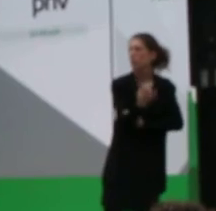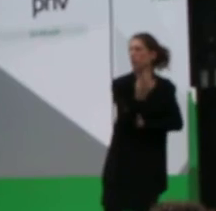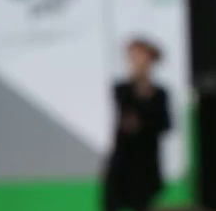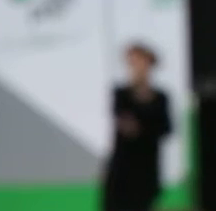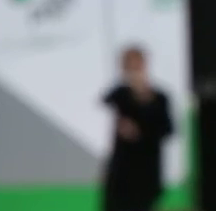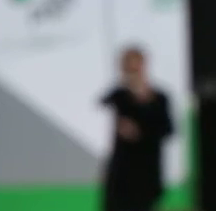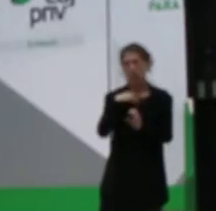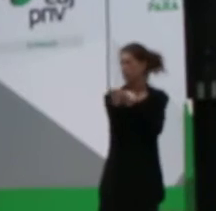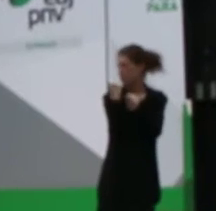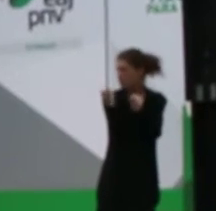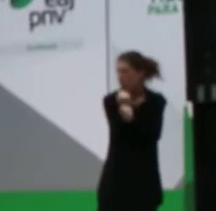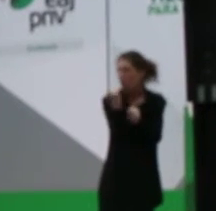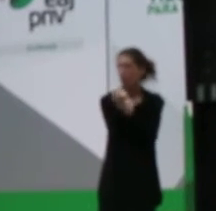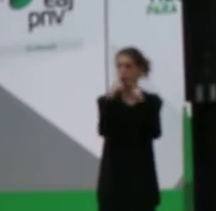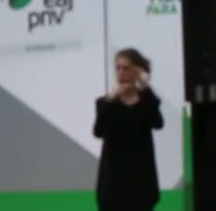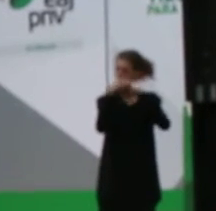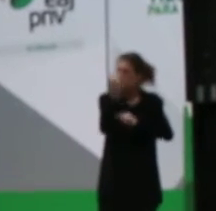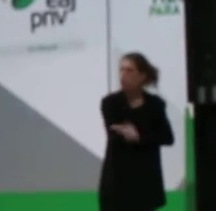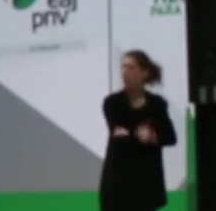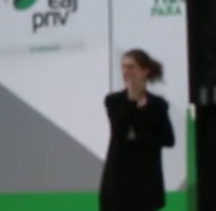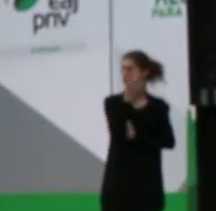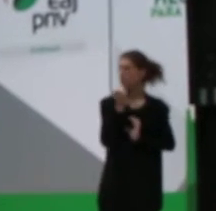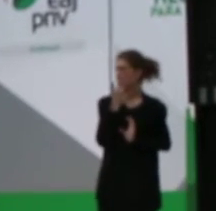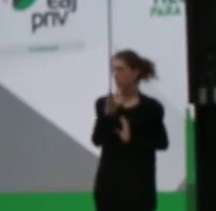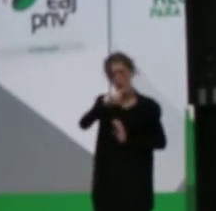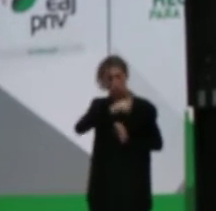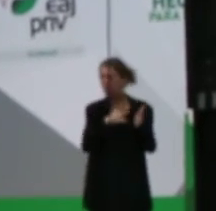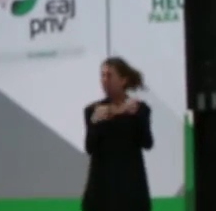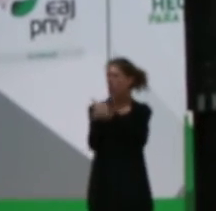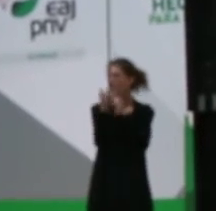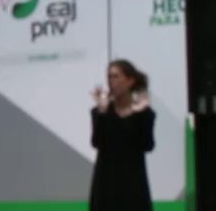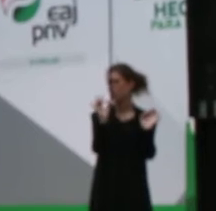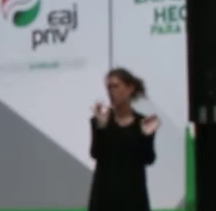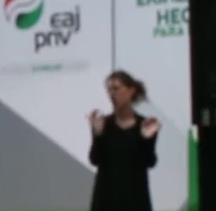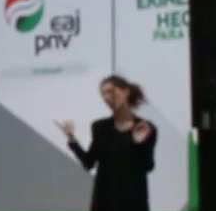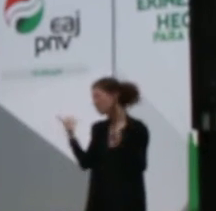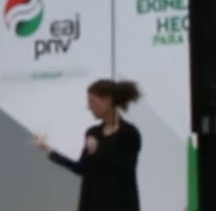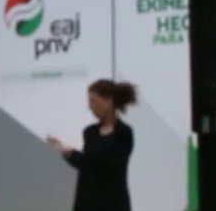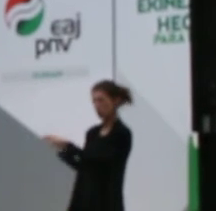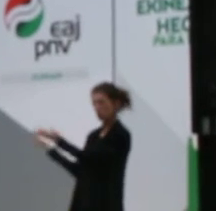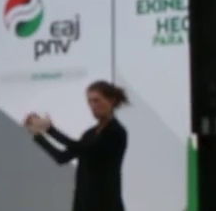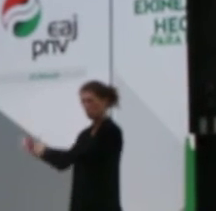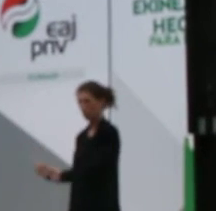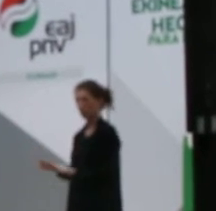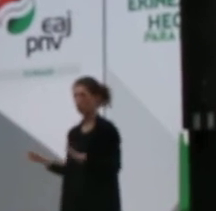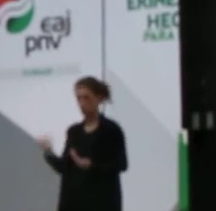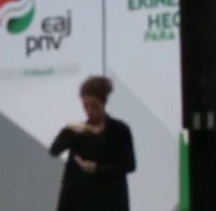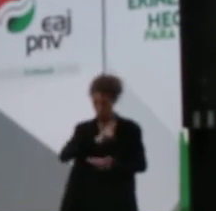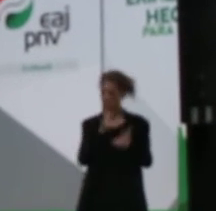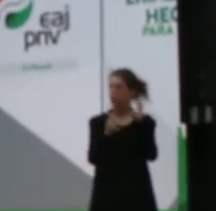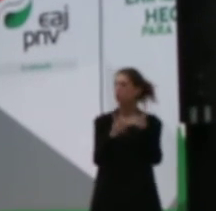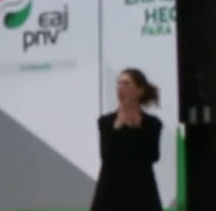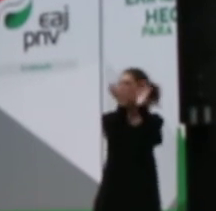la labor constructiva. Euskadi va a primar el rigor frente al descontrol. Euskadi va a primar